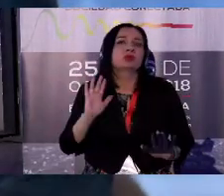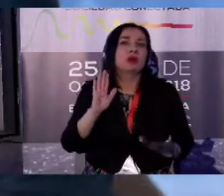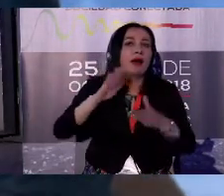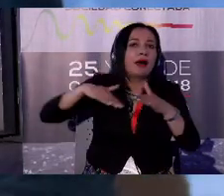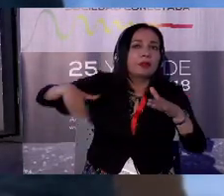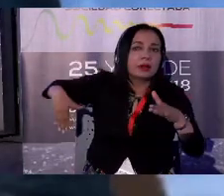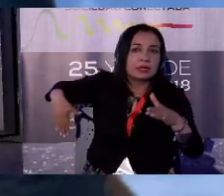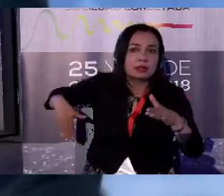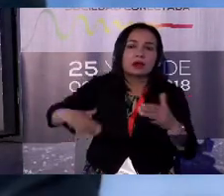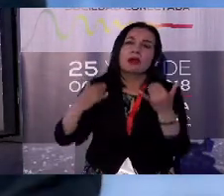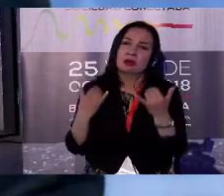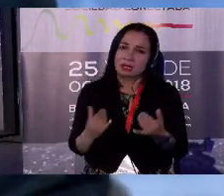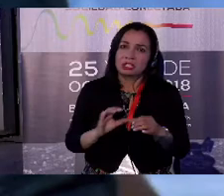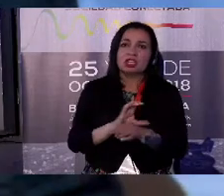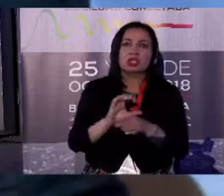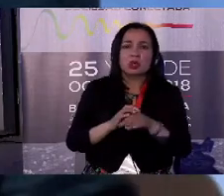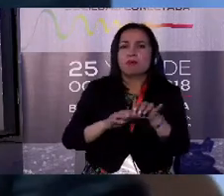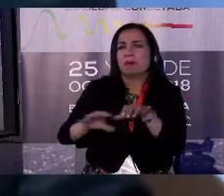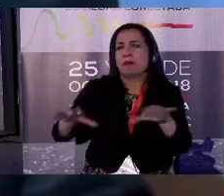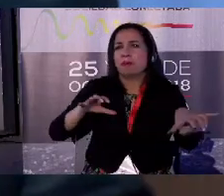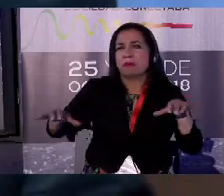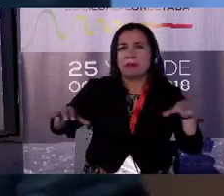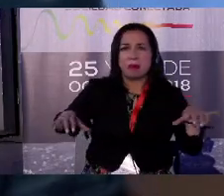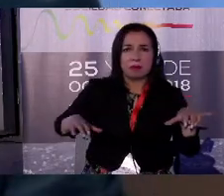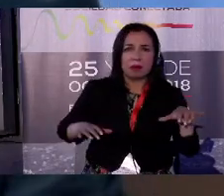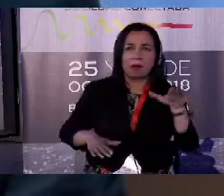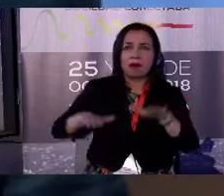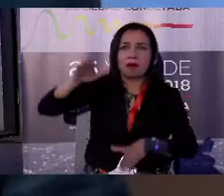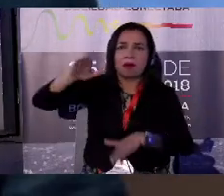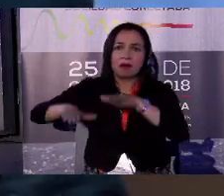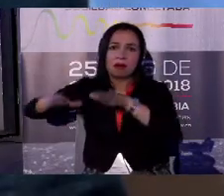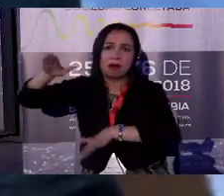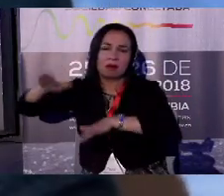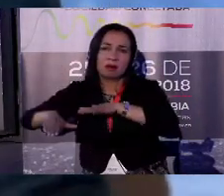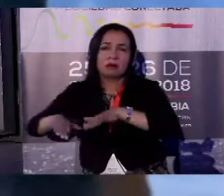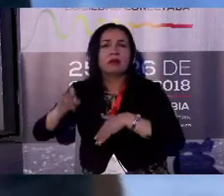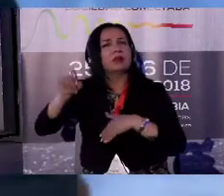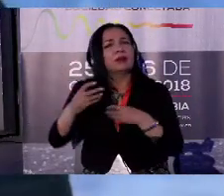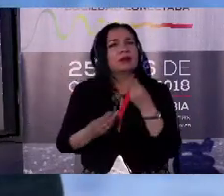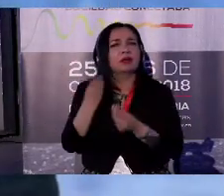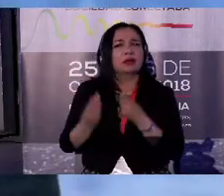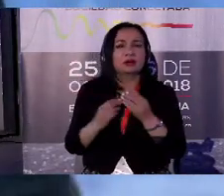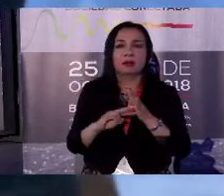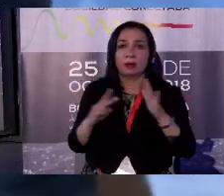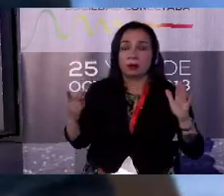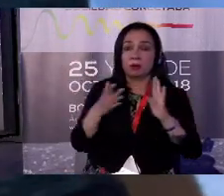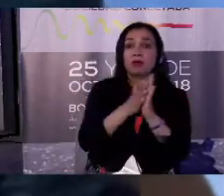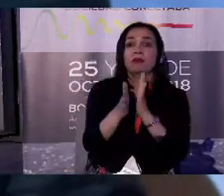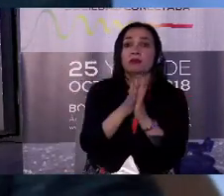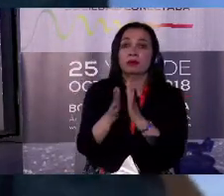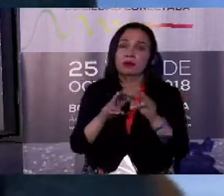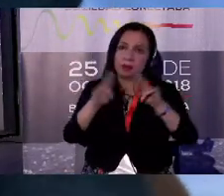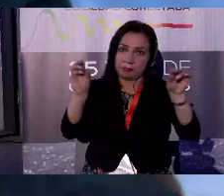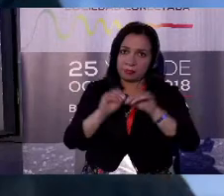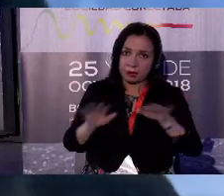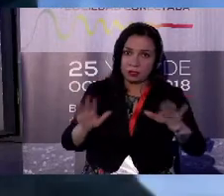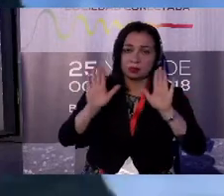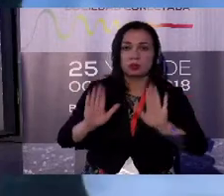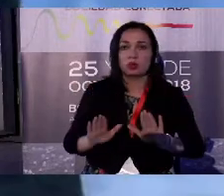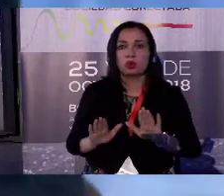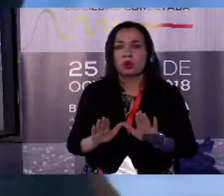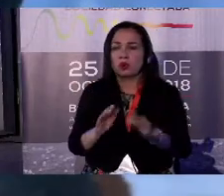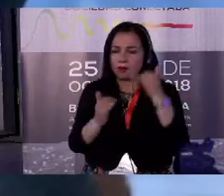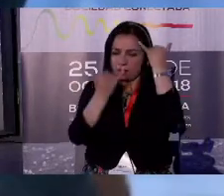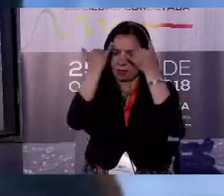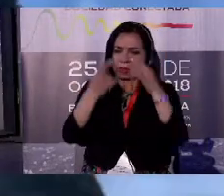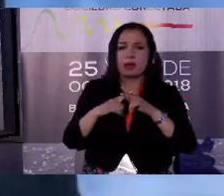tenemos sociedades fracturadas. Y lo que tenemos que hacer justamente es que las tecnologías de la información, que el Internet sean